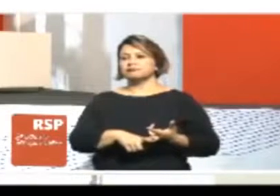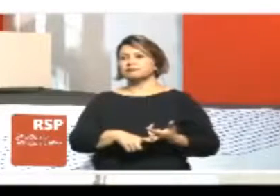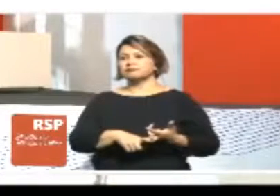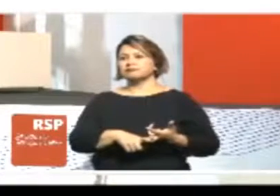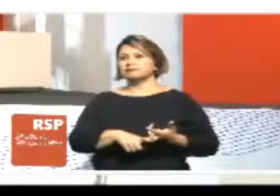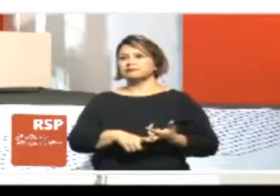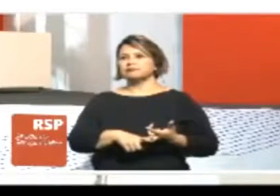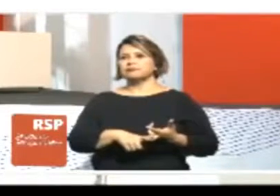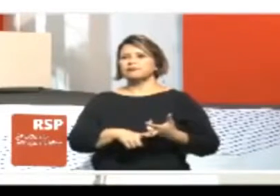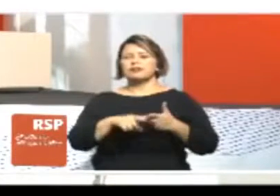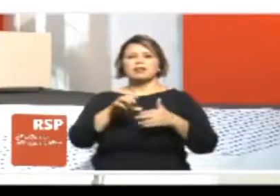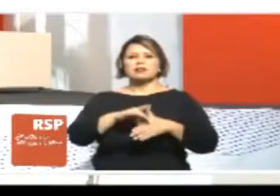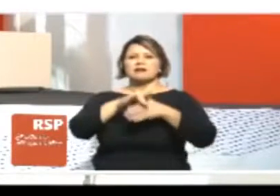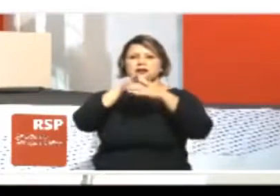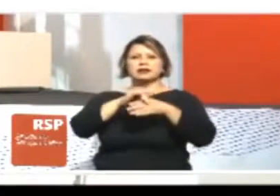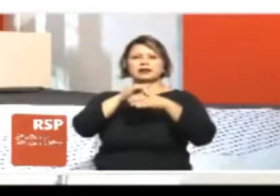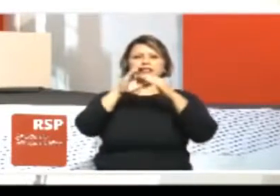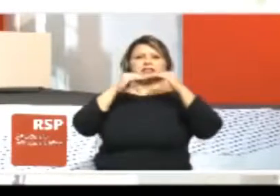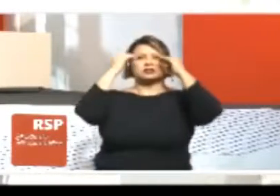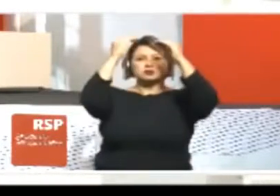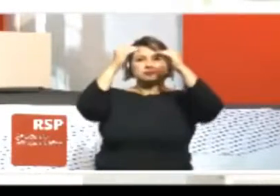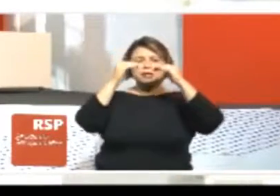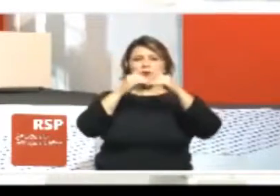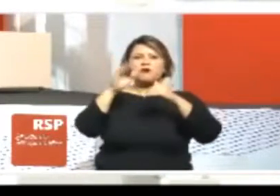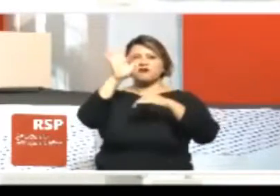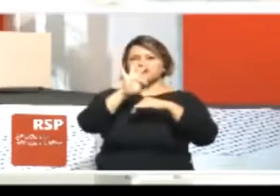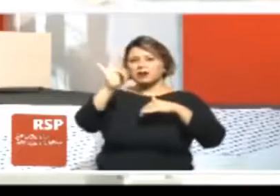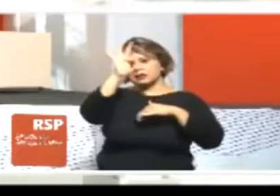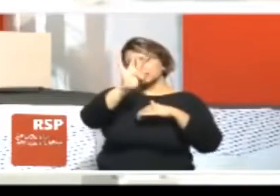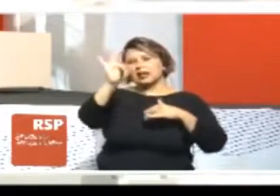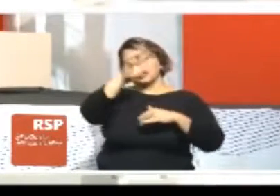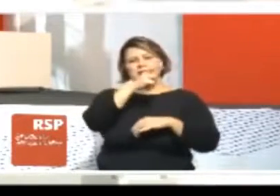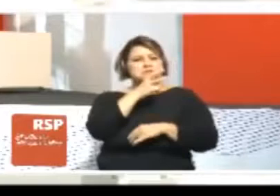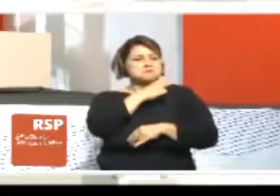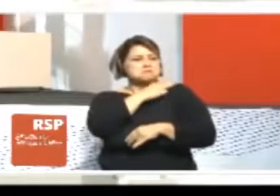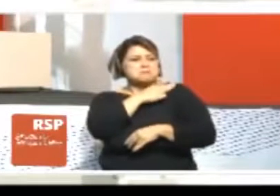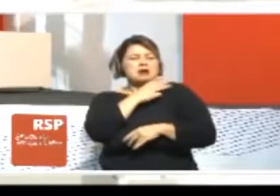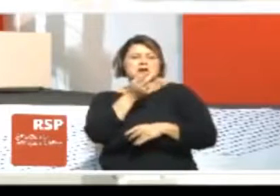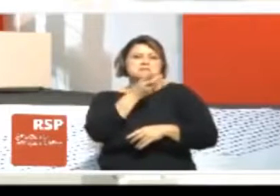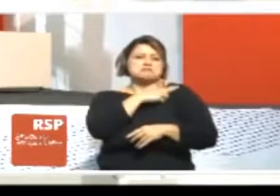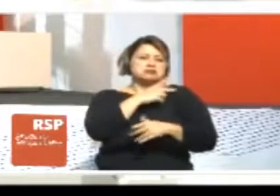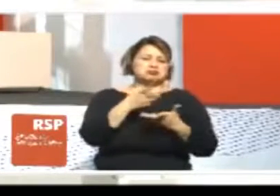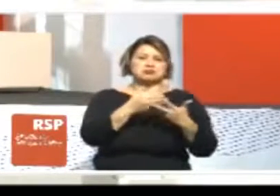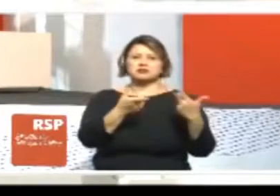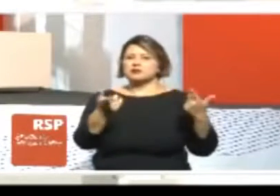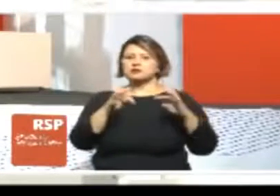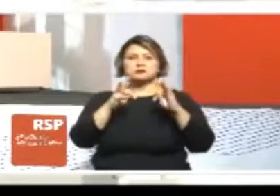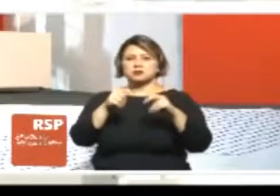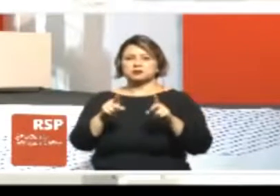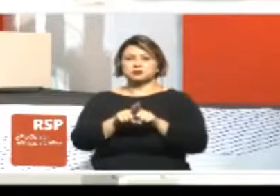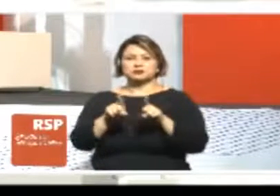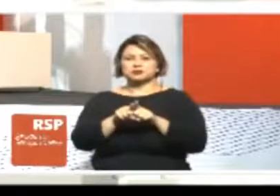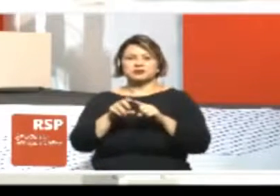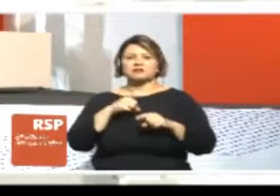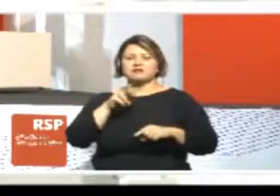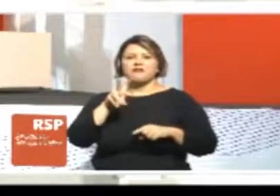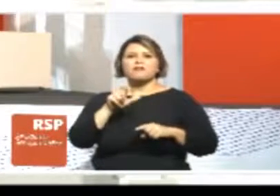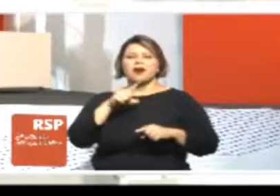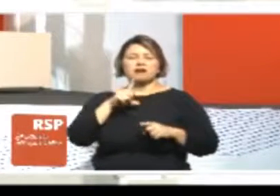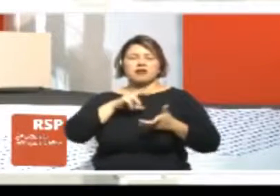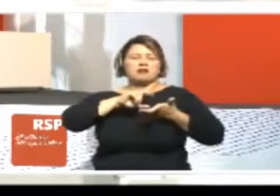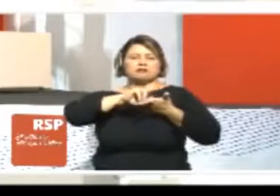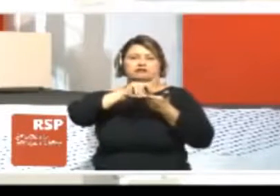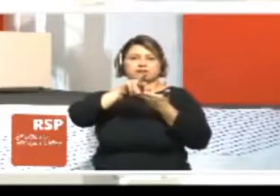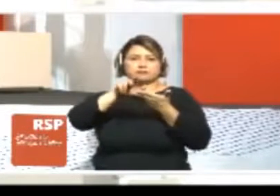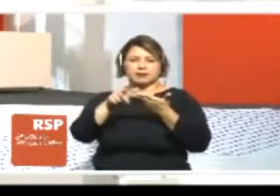de ministerio, absolutamente todos los cargos. Total de aplicantes por 60.000 puestos